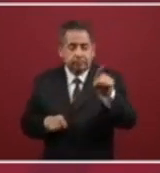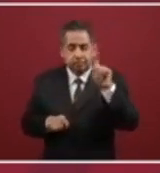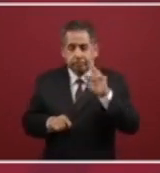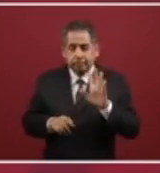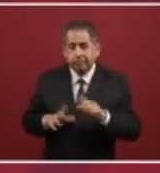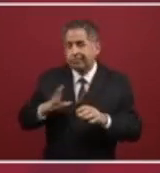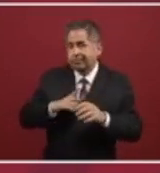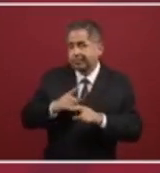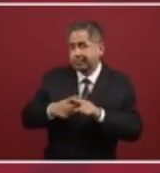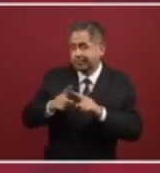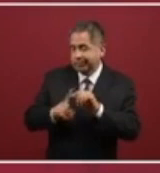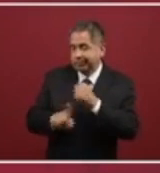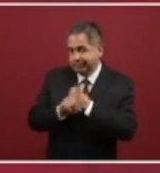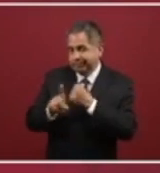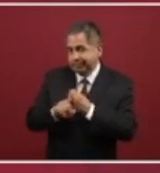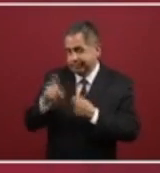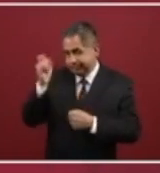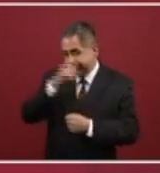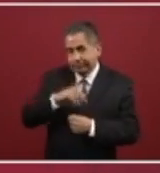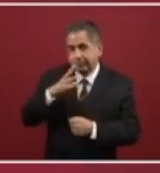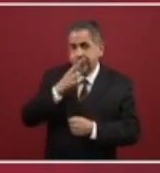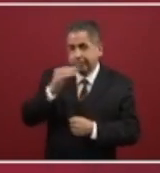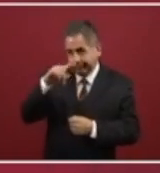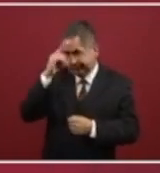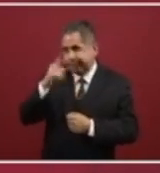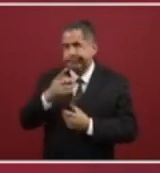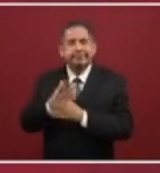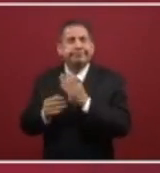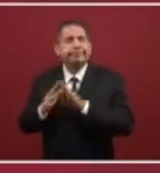tipos de problemas serios, debo decir. Eso